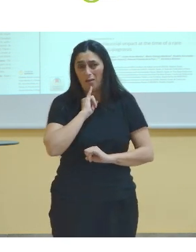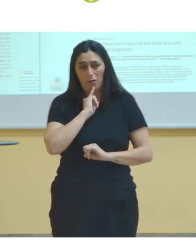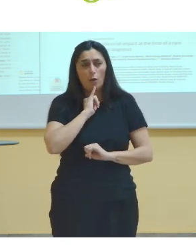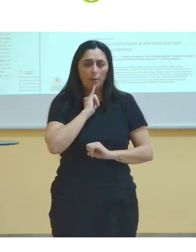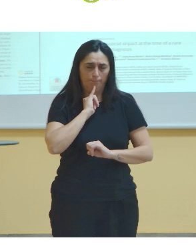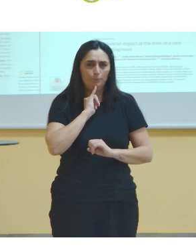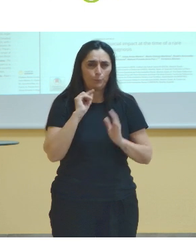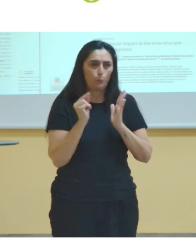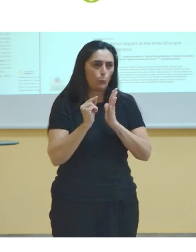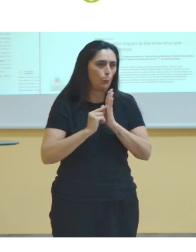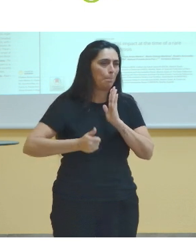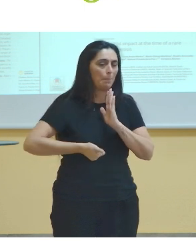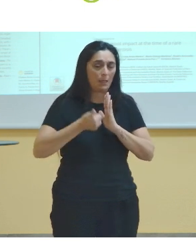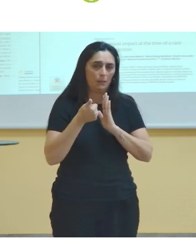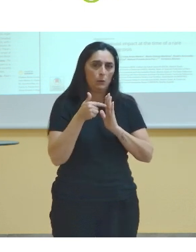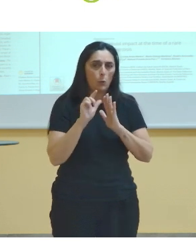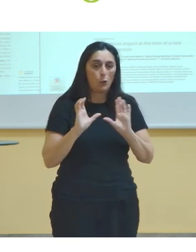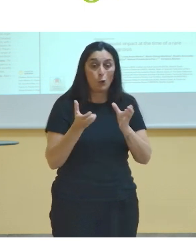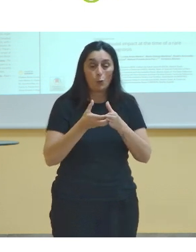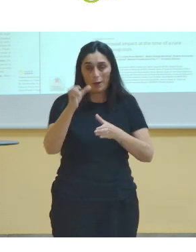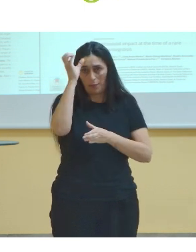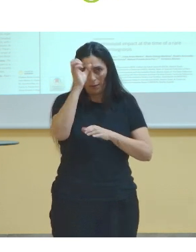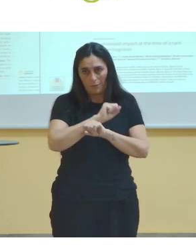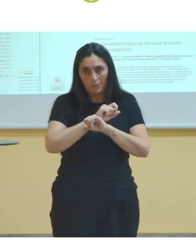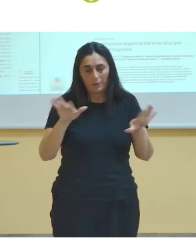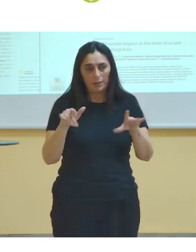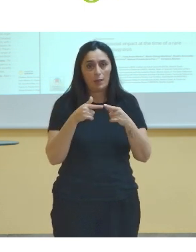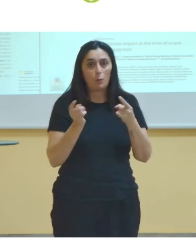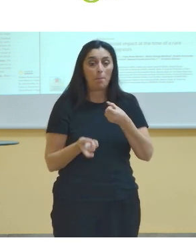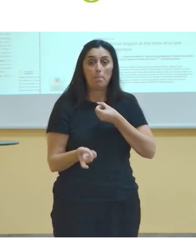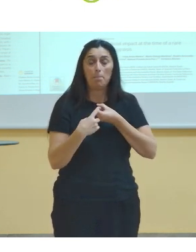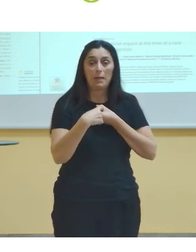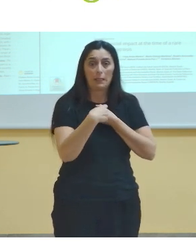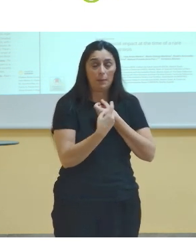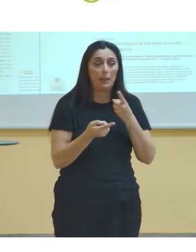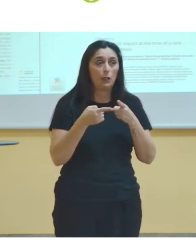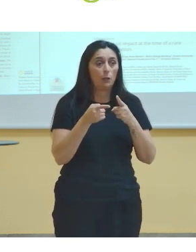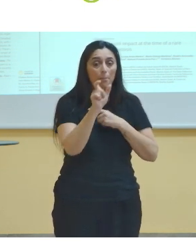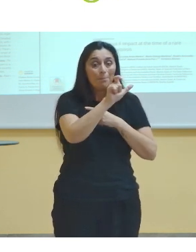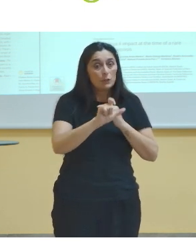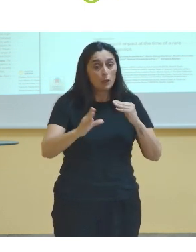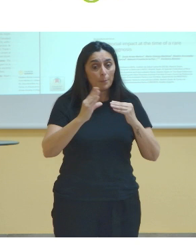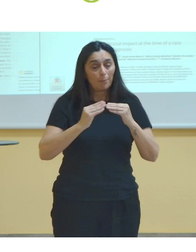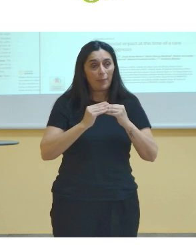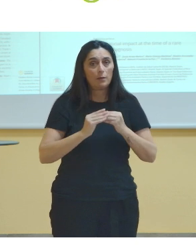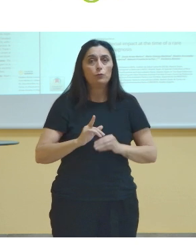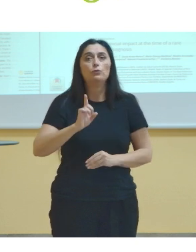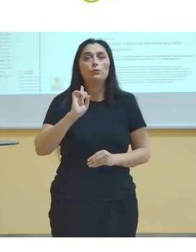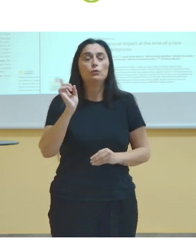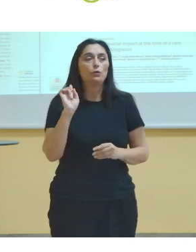un mayor parte de la comunidad científica y demás. La participación de los pacientes ya no